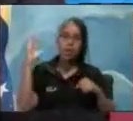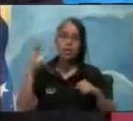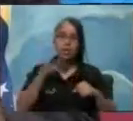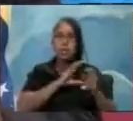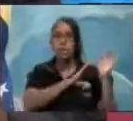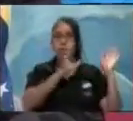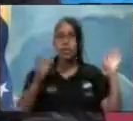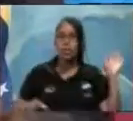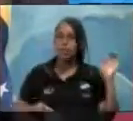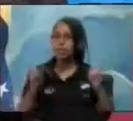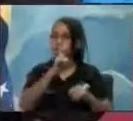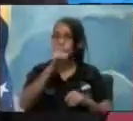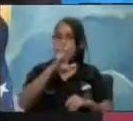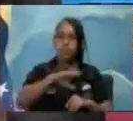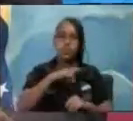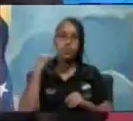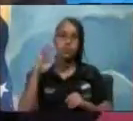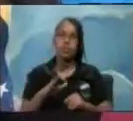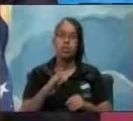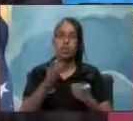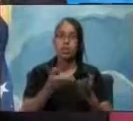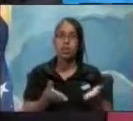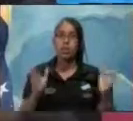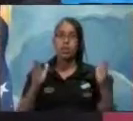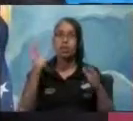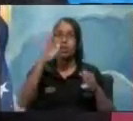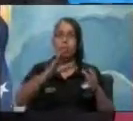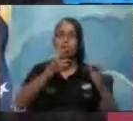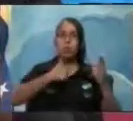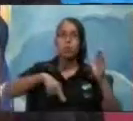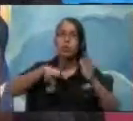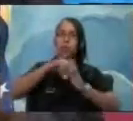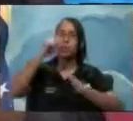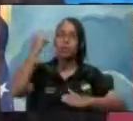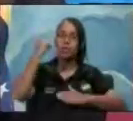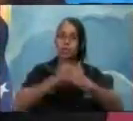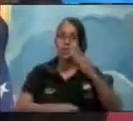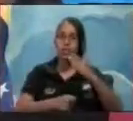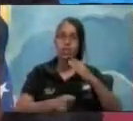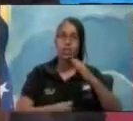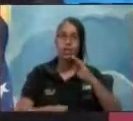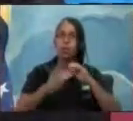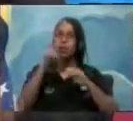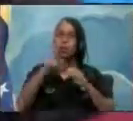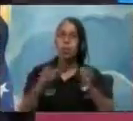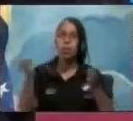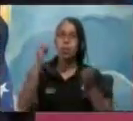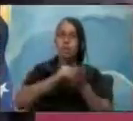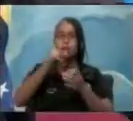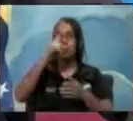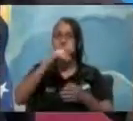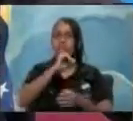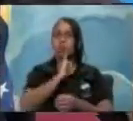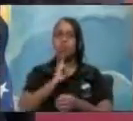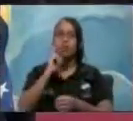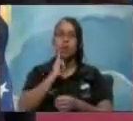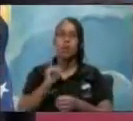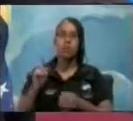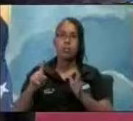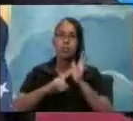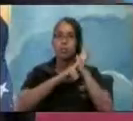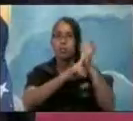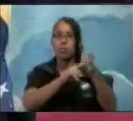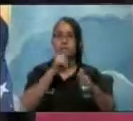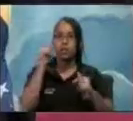Cristo no está muerto. Es una tumba que está completamente vacía. Van dos veces al año a Israel y muestran la tumba. No